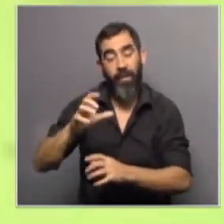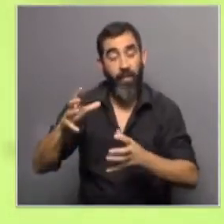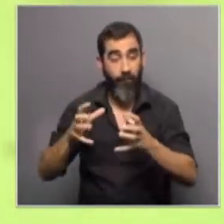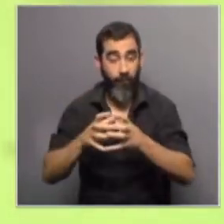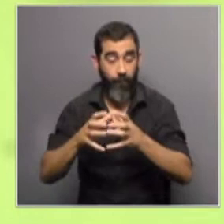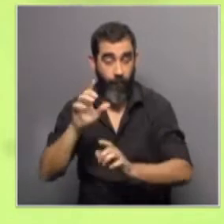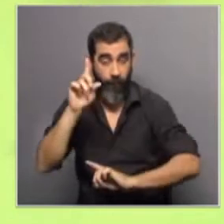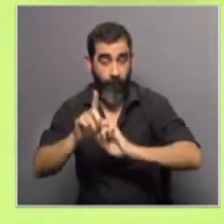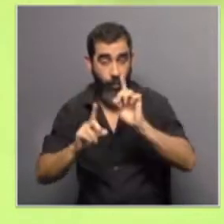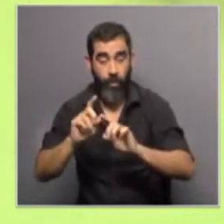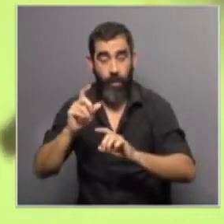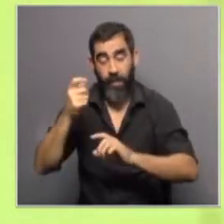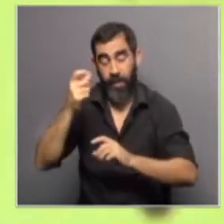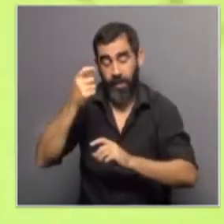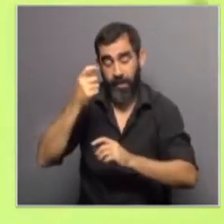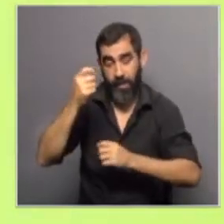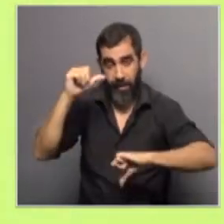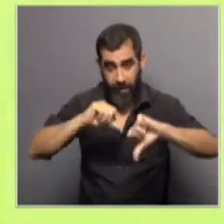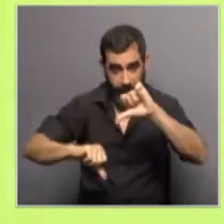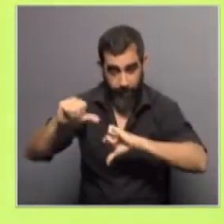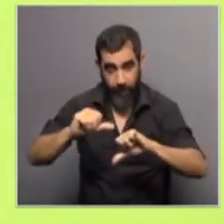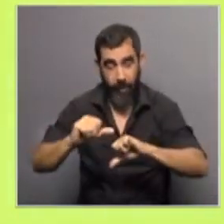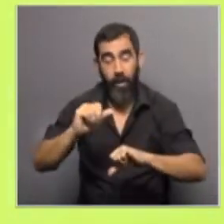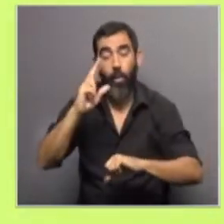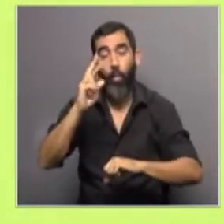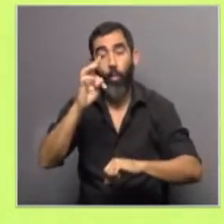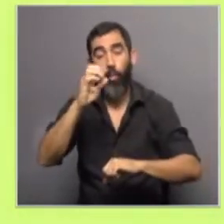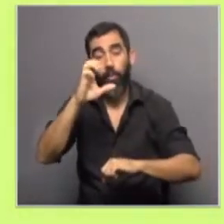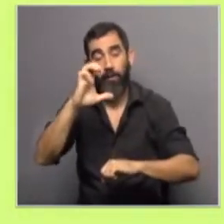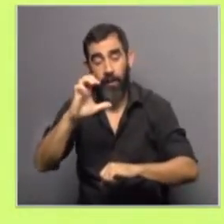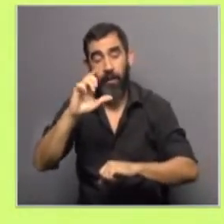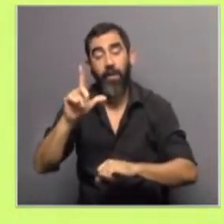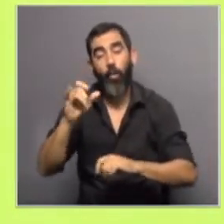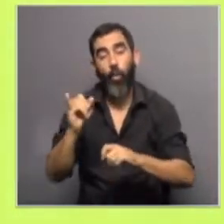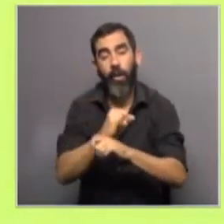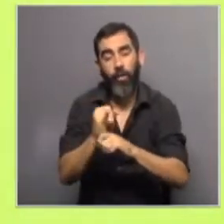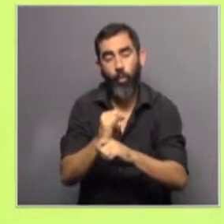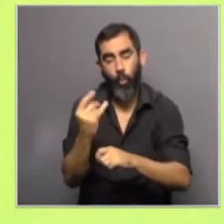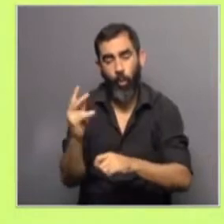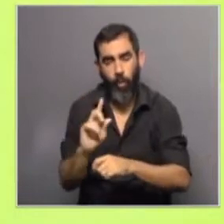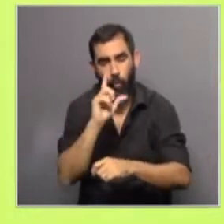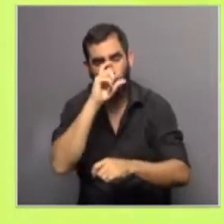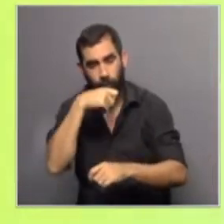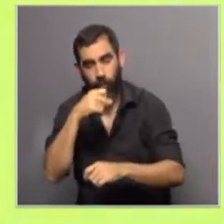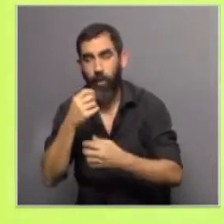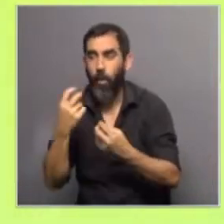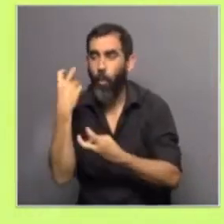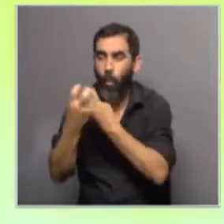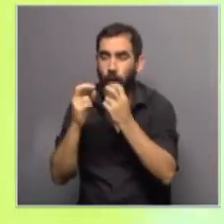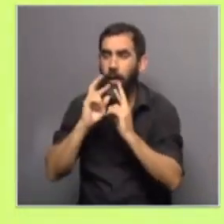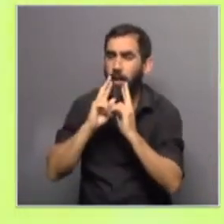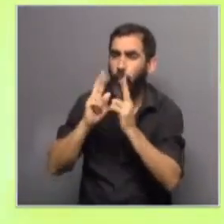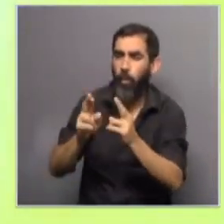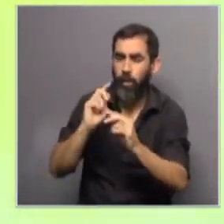de Química, de UTEC, del Instituto Clemente Estable y del Instituto Pasteur de Montevideo, que están buscando respuestas y